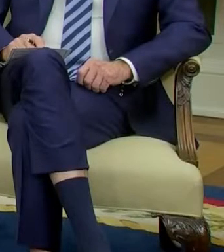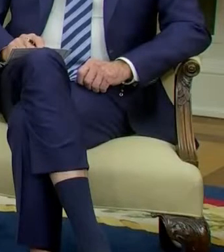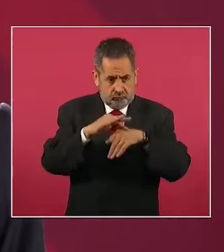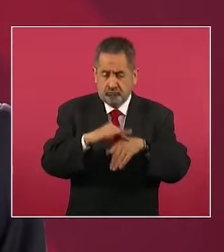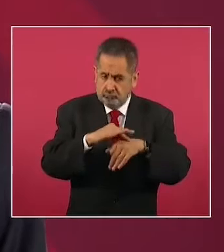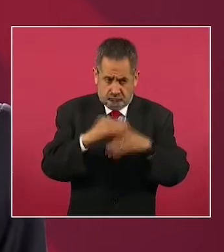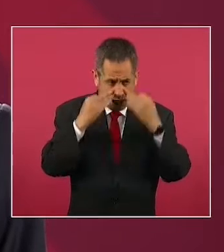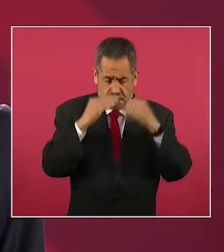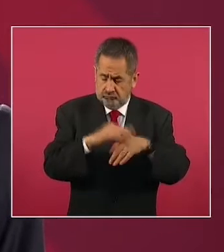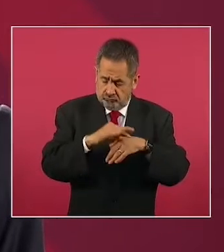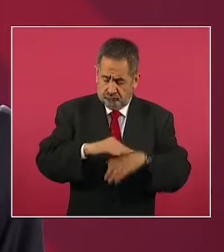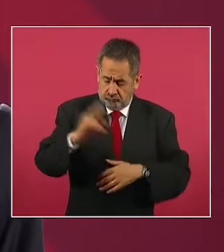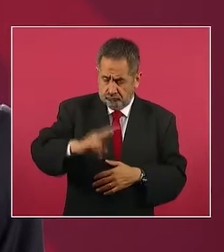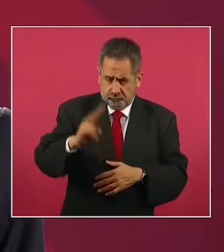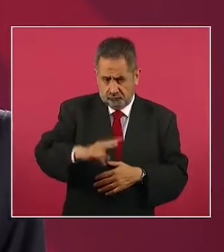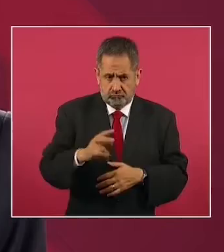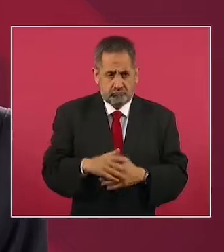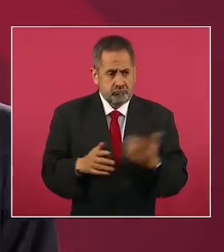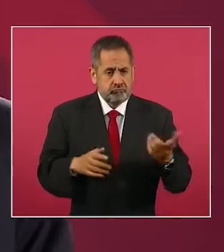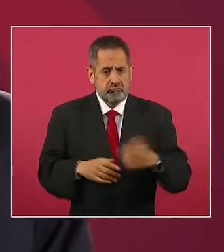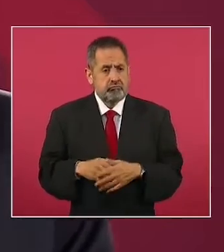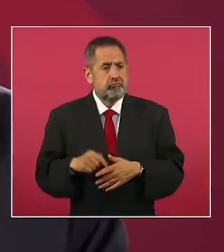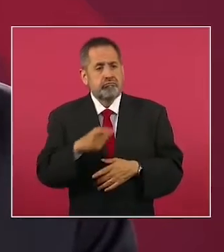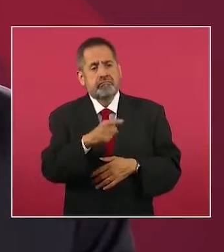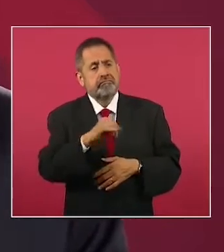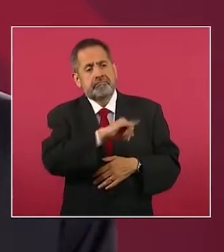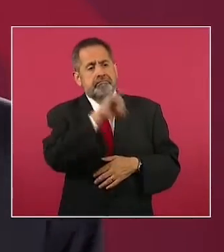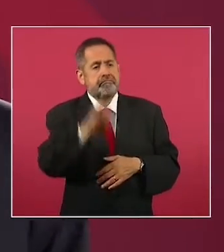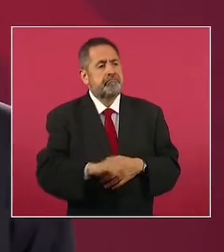Putin. Jamás ha habido